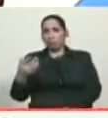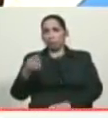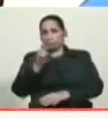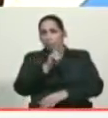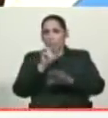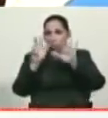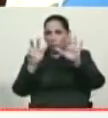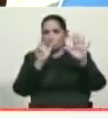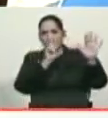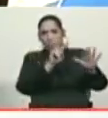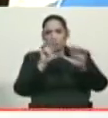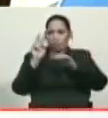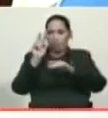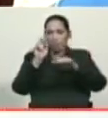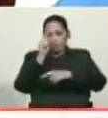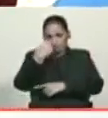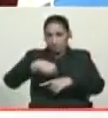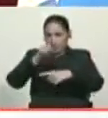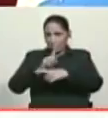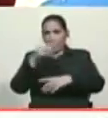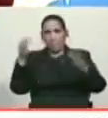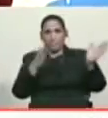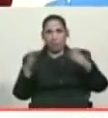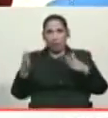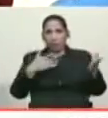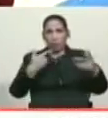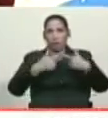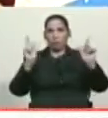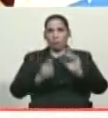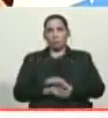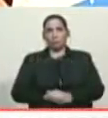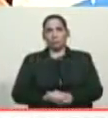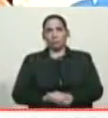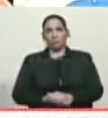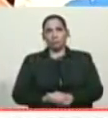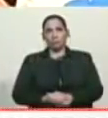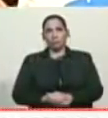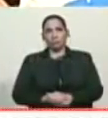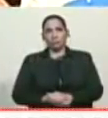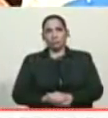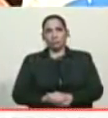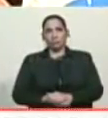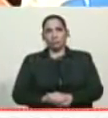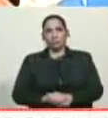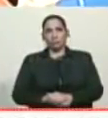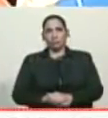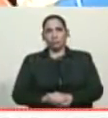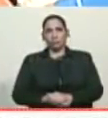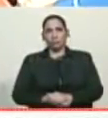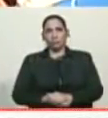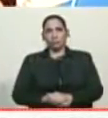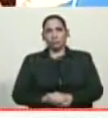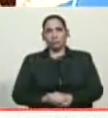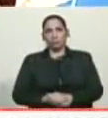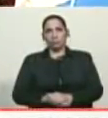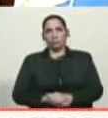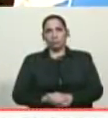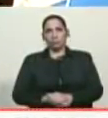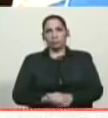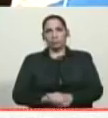carnaval, desde el día jueves, ¿verdad? Jueves. Abrimos carnaval nosotros hasta el día miércoles de ceniza, que es el